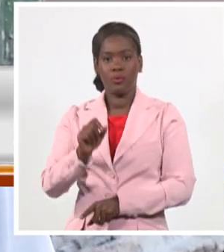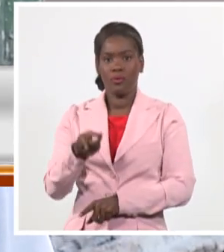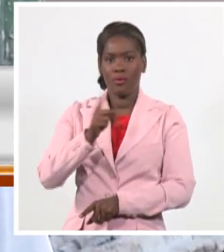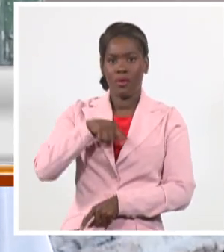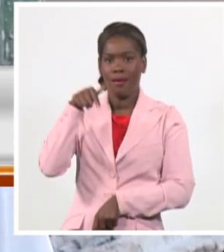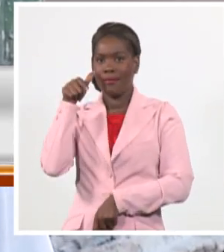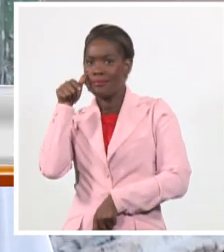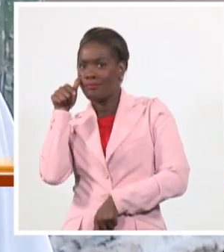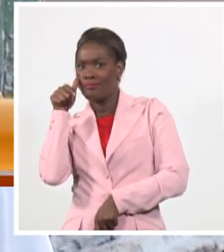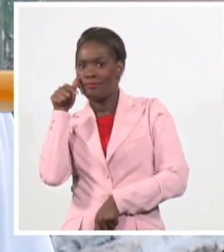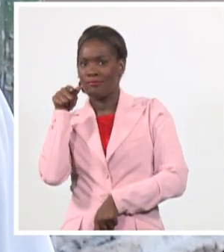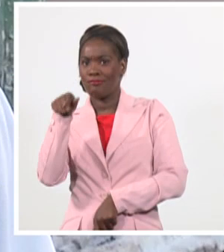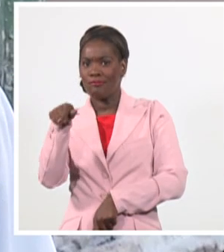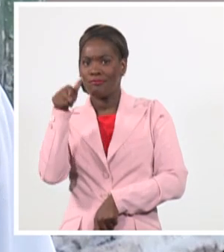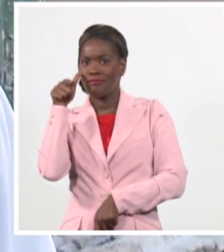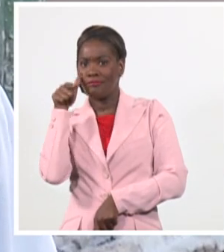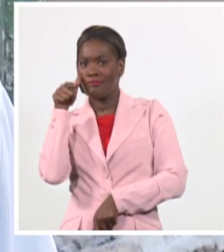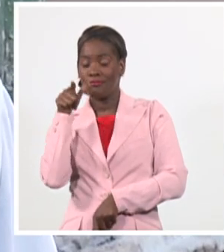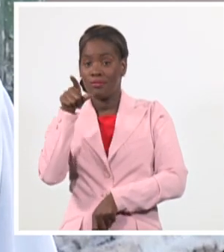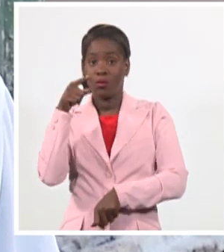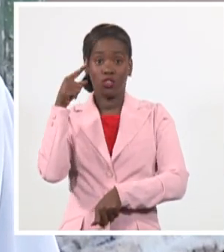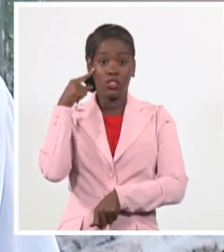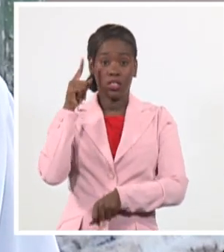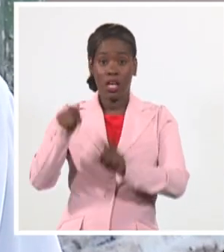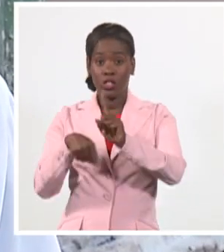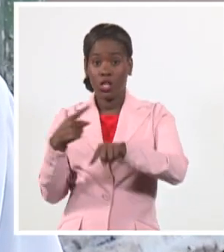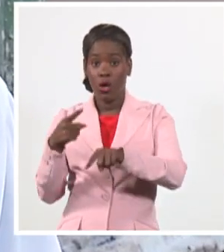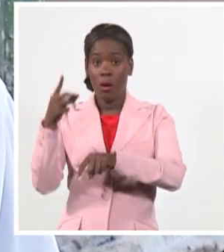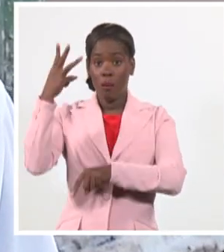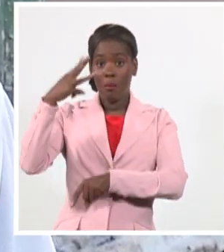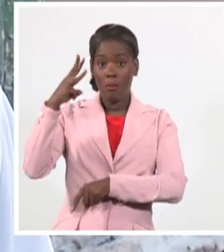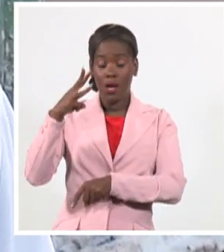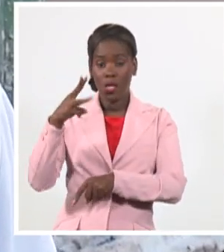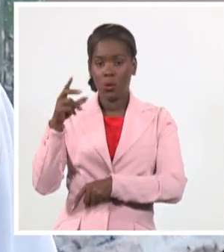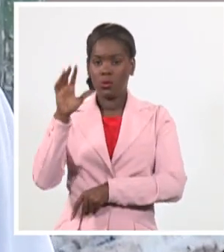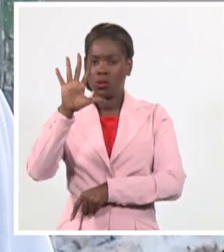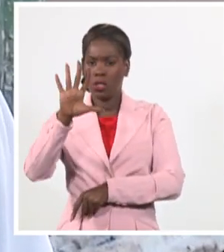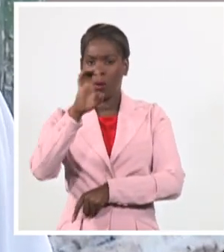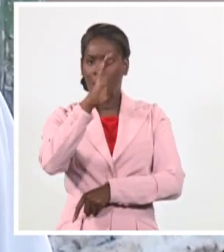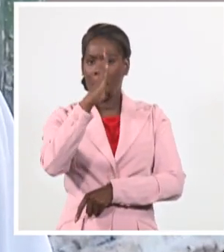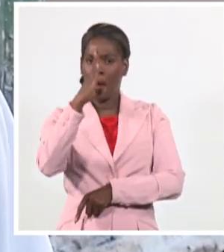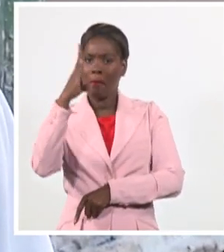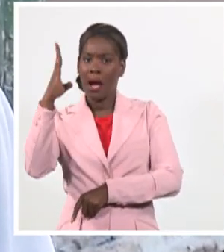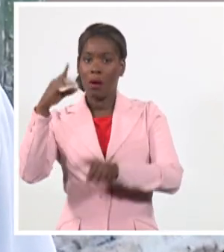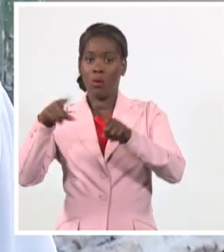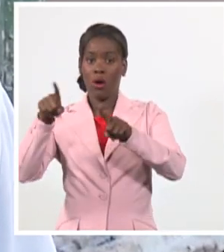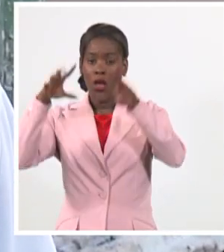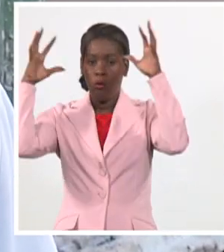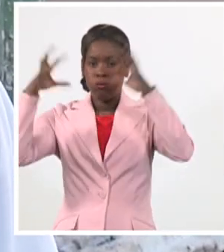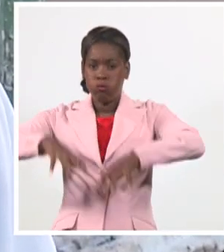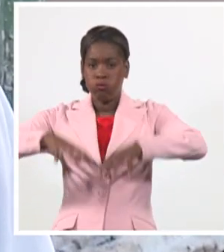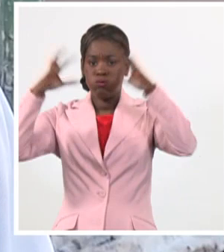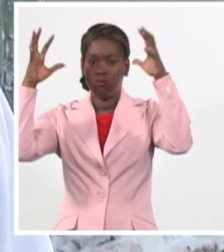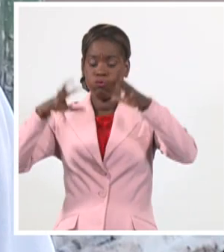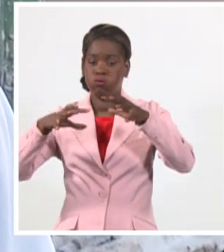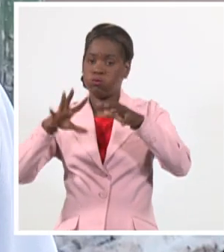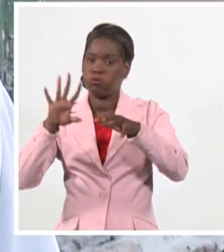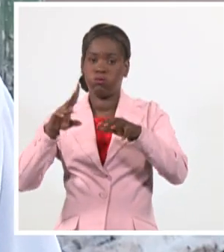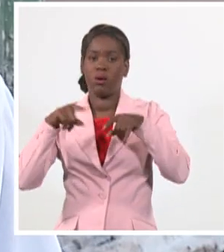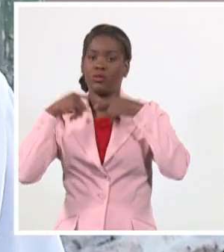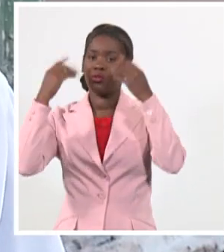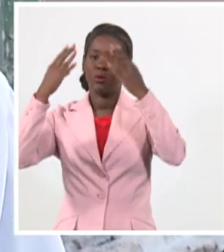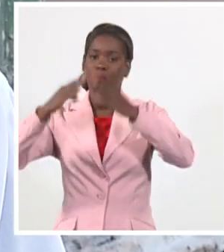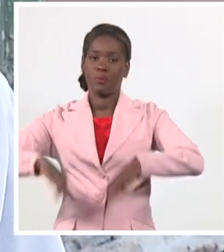juego contra México, que aunque fueron 5 innings nada más, porque el producto de la lluvia no pudieron jugar más. Se ve un equipo bien